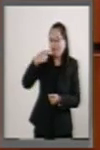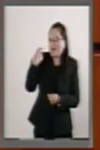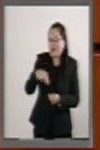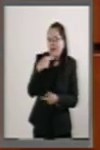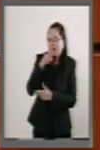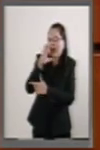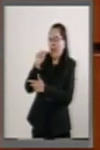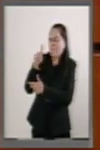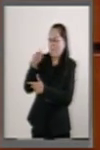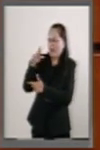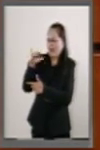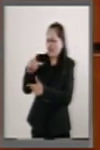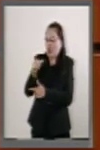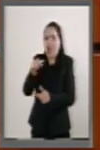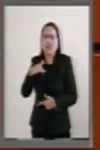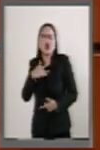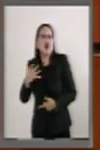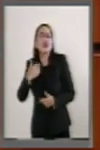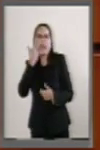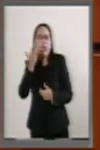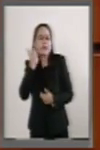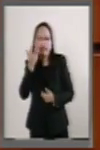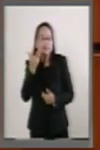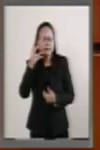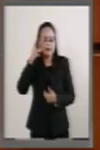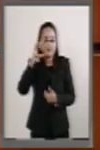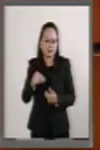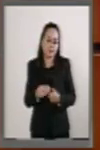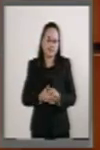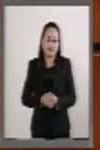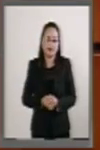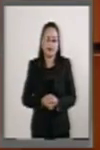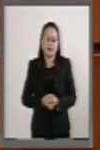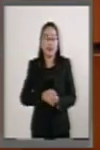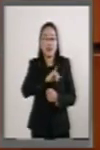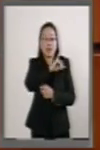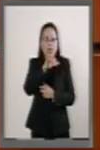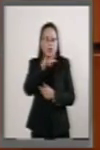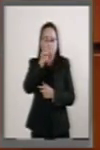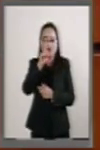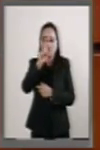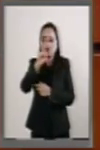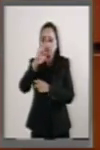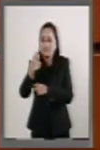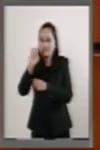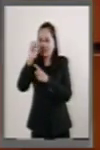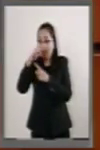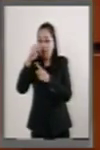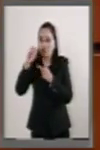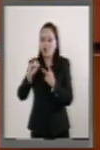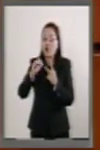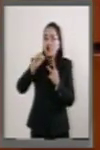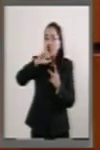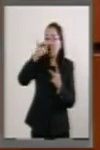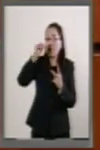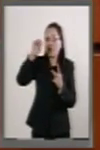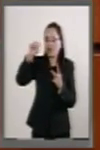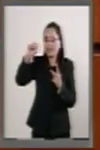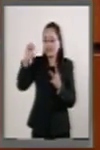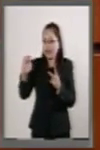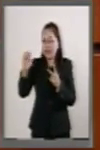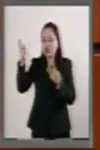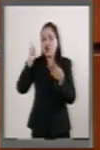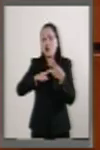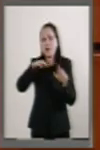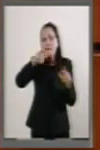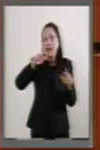autoridades que atendieron a los papás de Doni. José y José, o María y María, no es exactamente lo